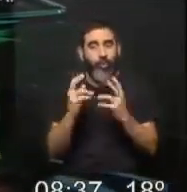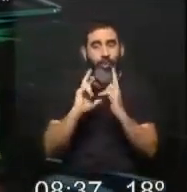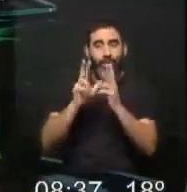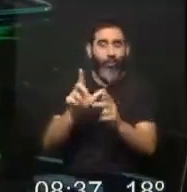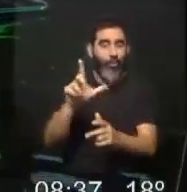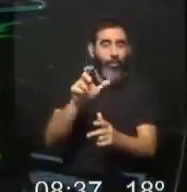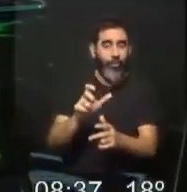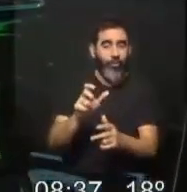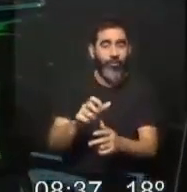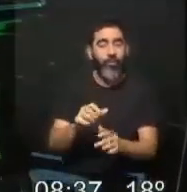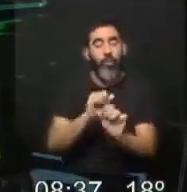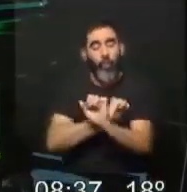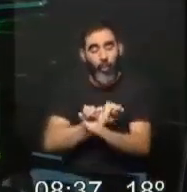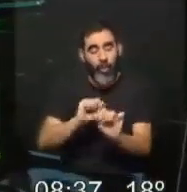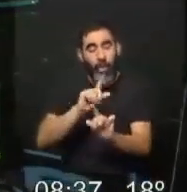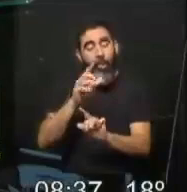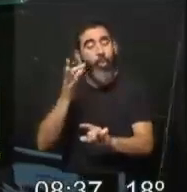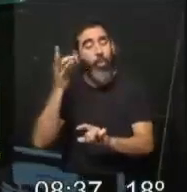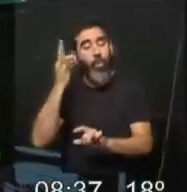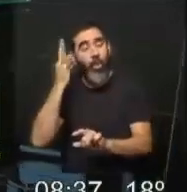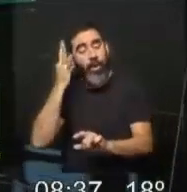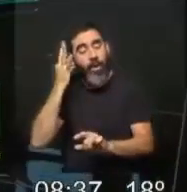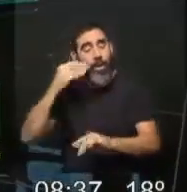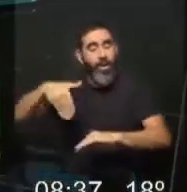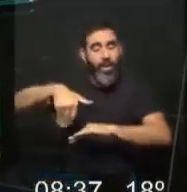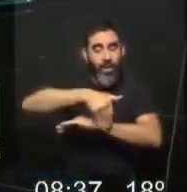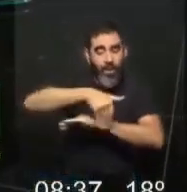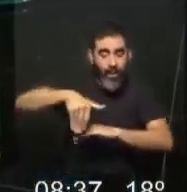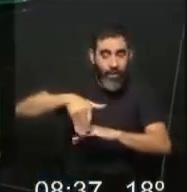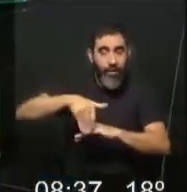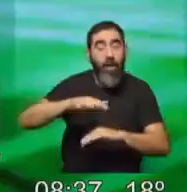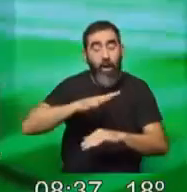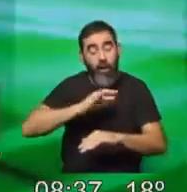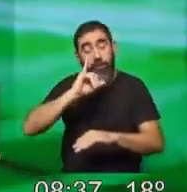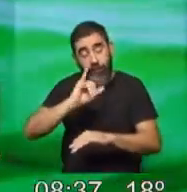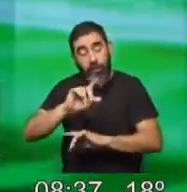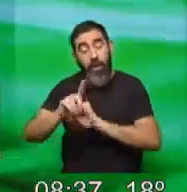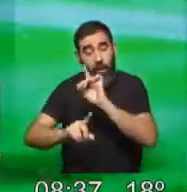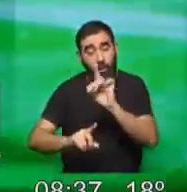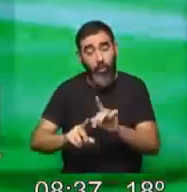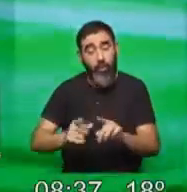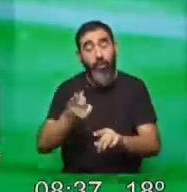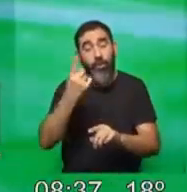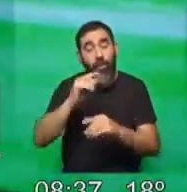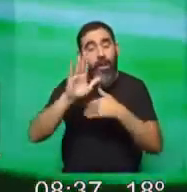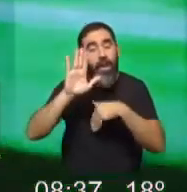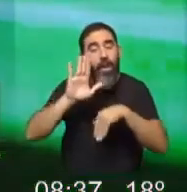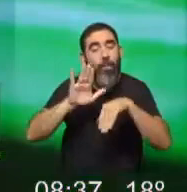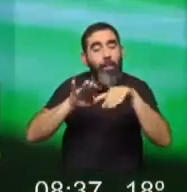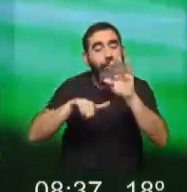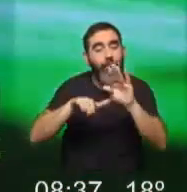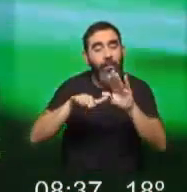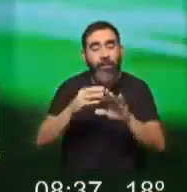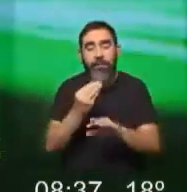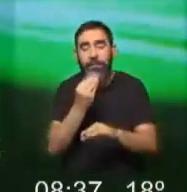no, si bien puede haber niñas en la calle, puede, sí, pero la mayoría se manejan